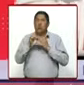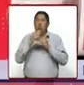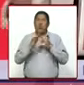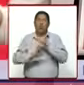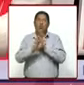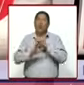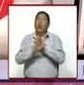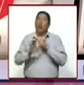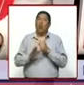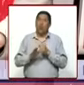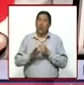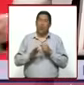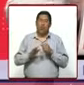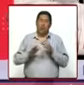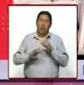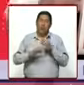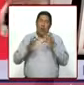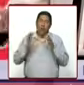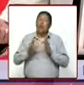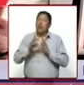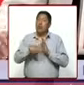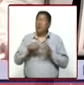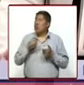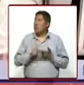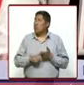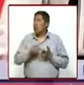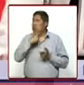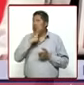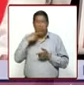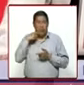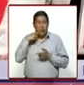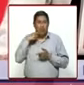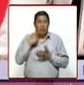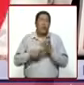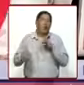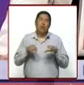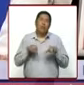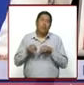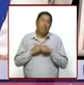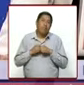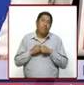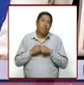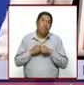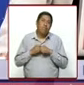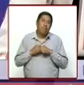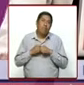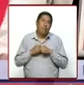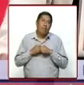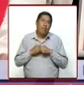para poder resguardarnos de las lluvias. Luego viene el tema de las sequías, ¿qué vamos a hacer?